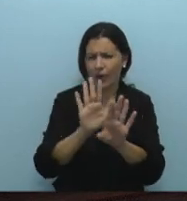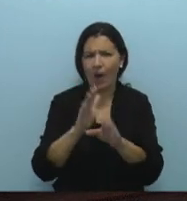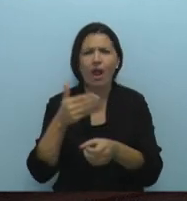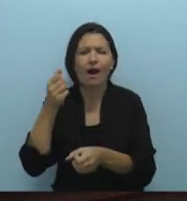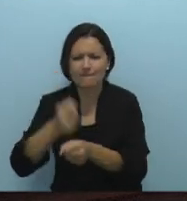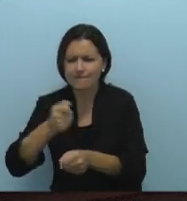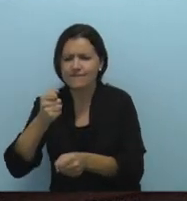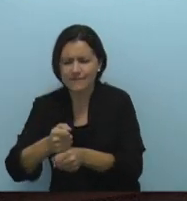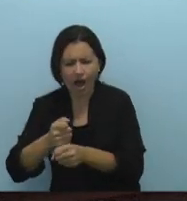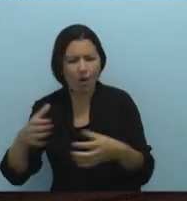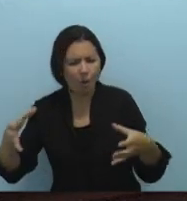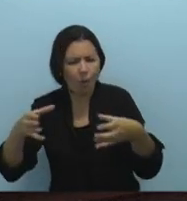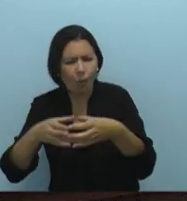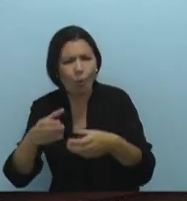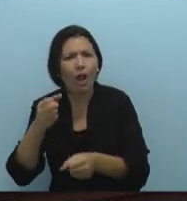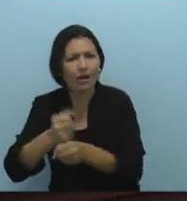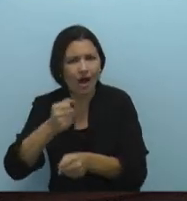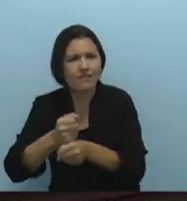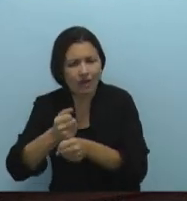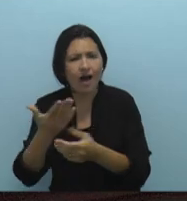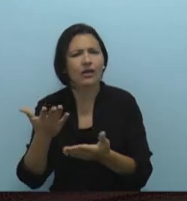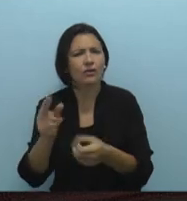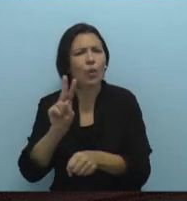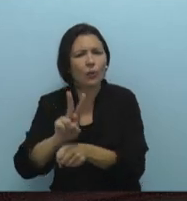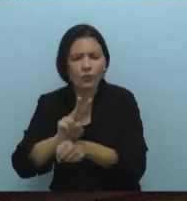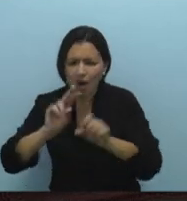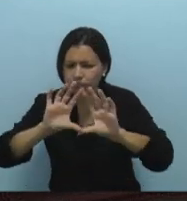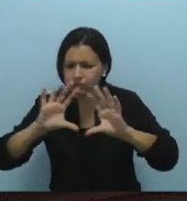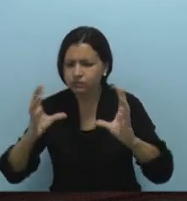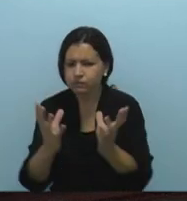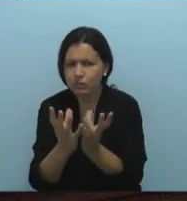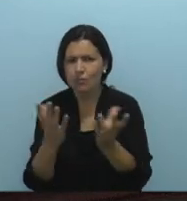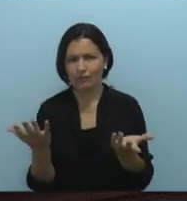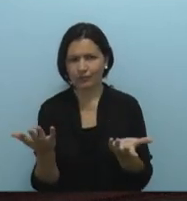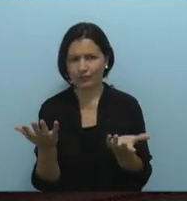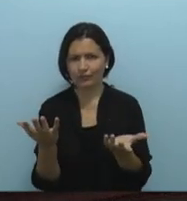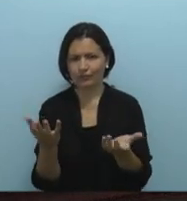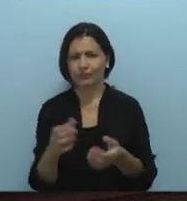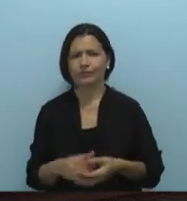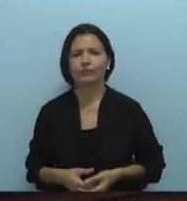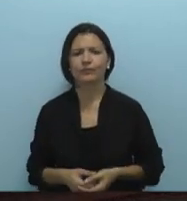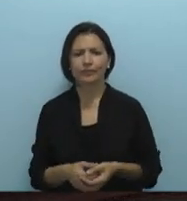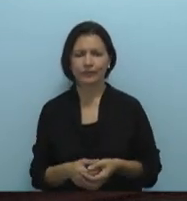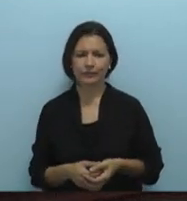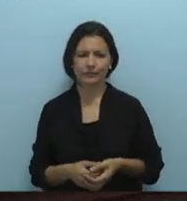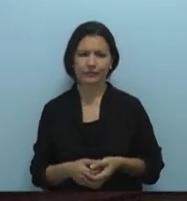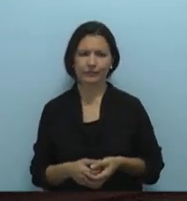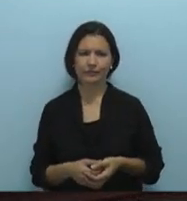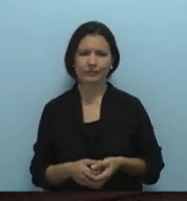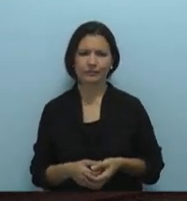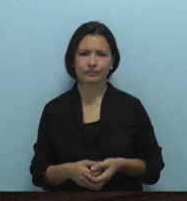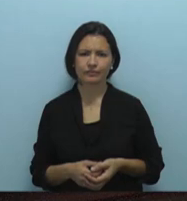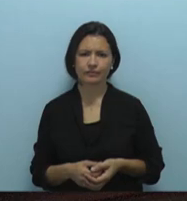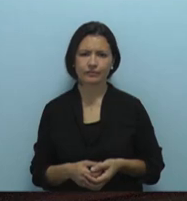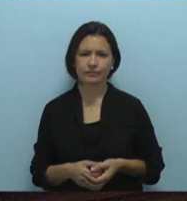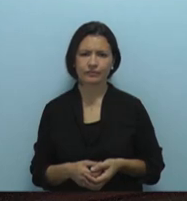trabajar juntos por algo que creemos que es importante y que es lo colectivo. Entonces, este proyecto de